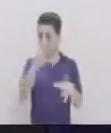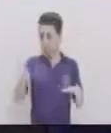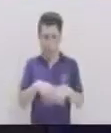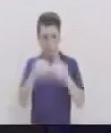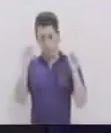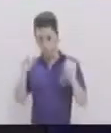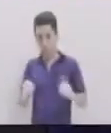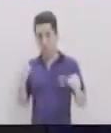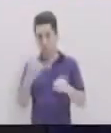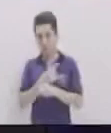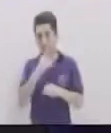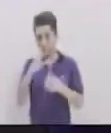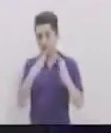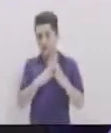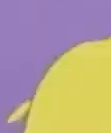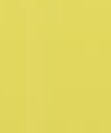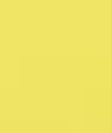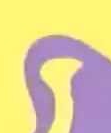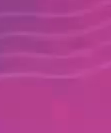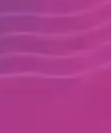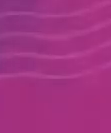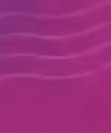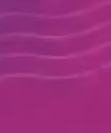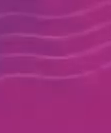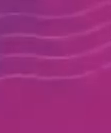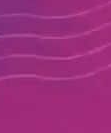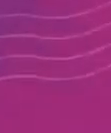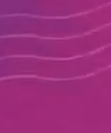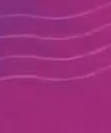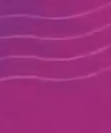lo podemos realizar en casa.